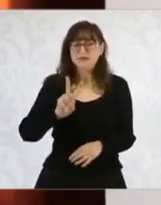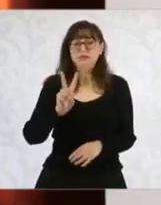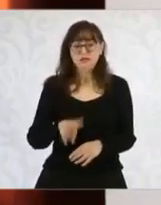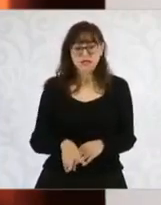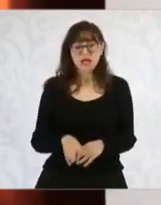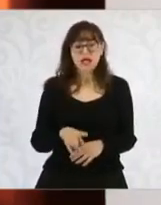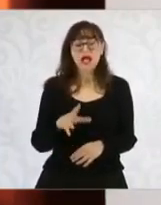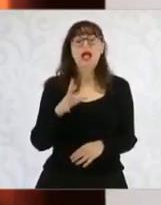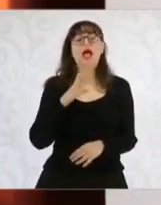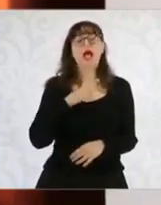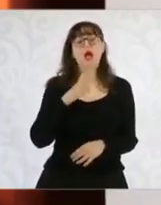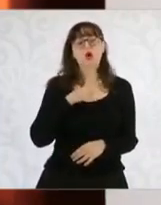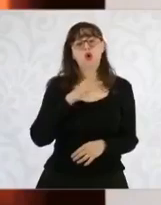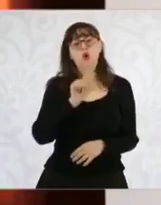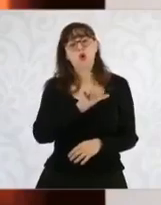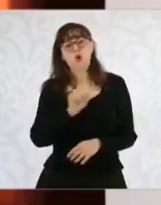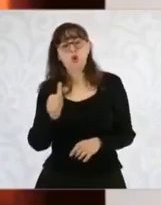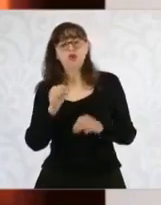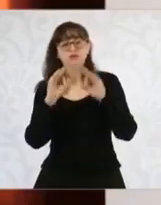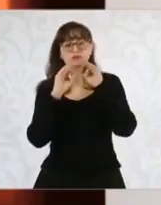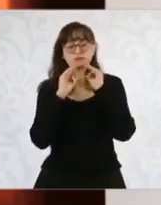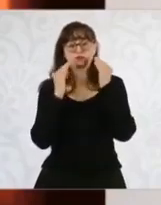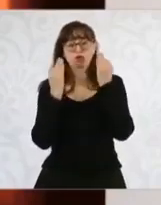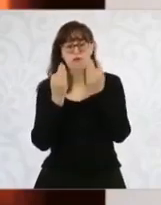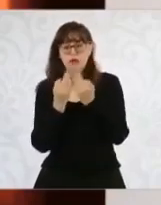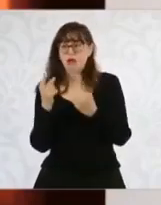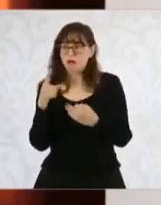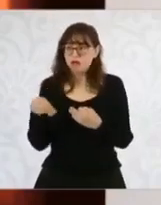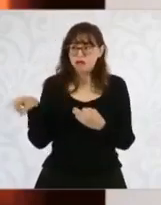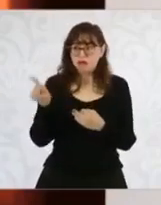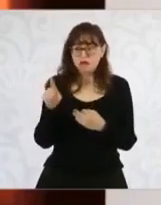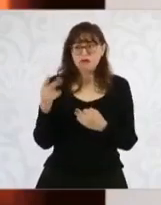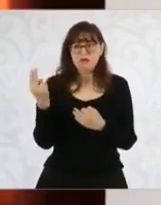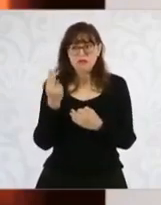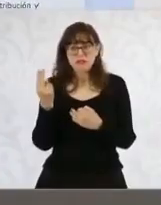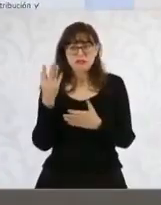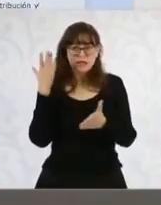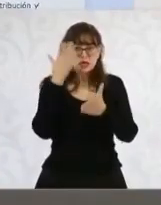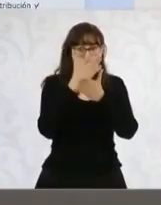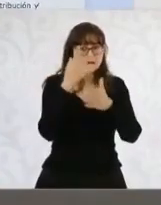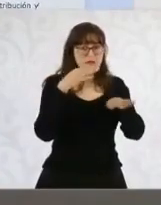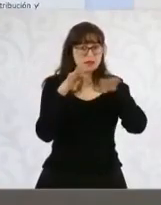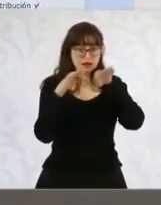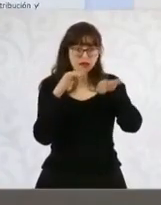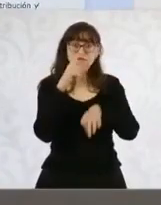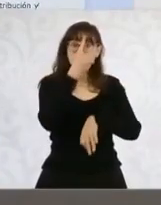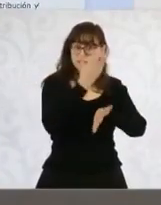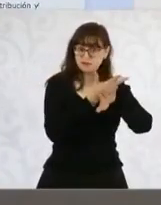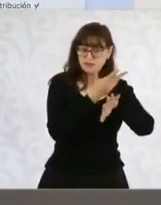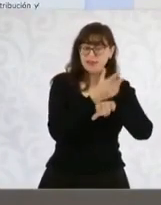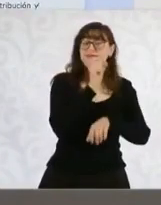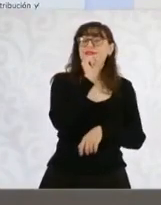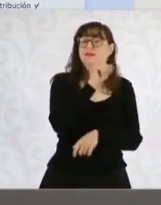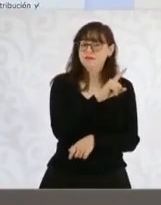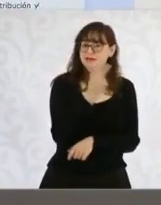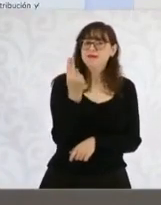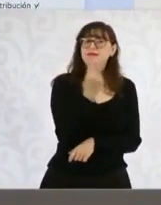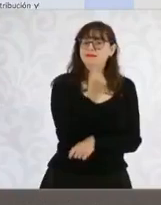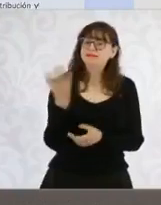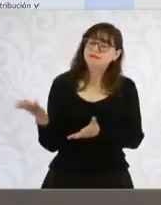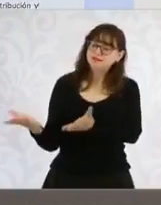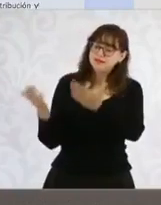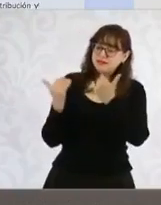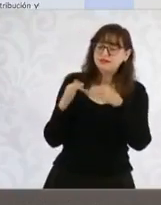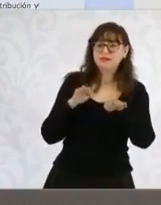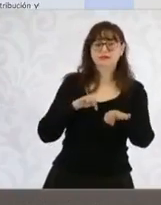a otro modelo de movilidad laboral que es necesario para su país y de atención a las causas que llevan